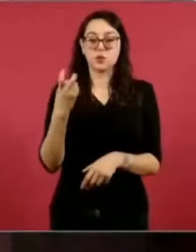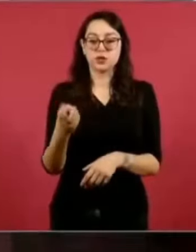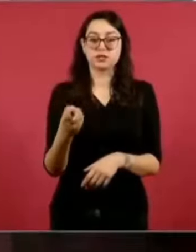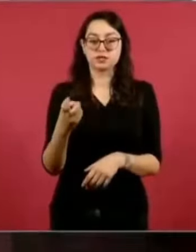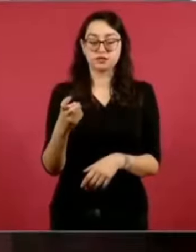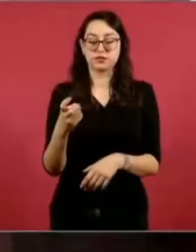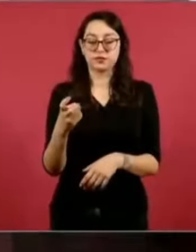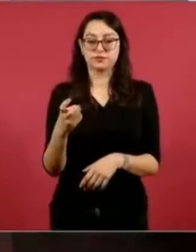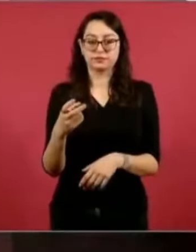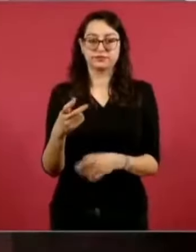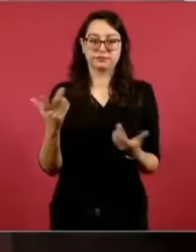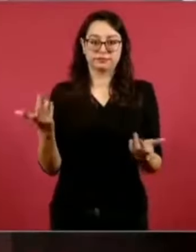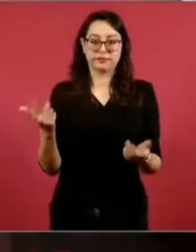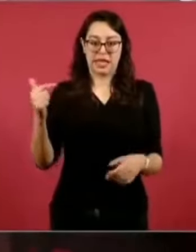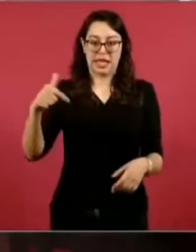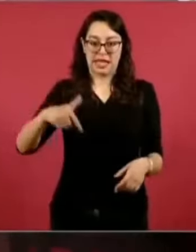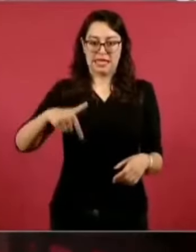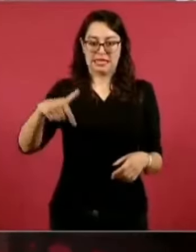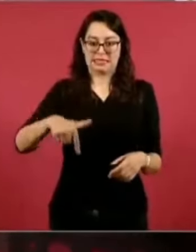difunde